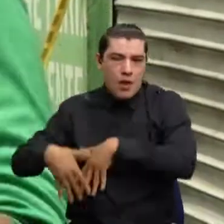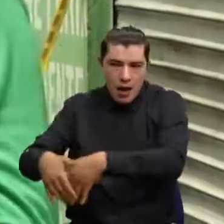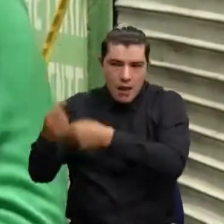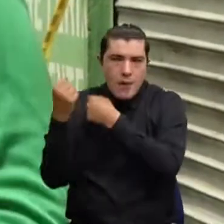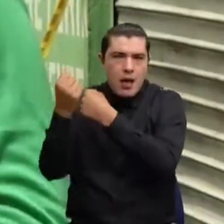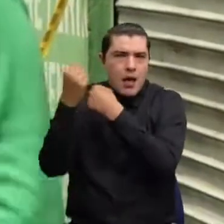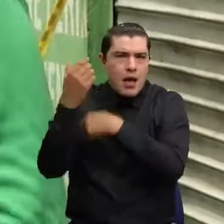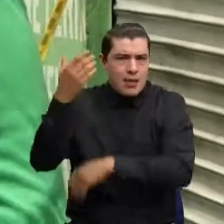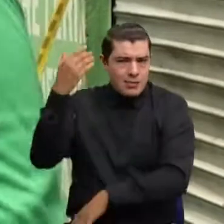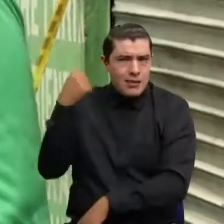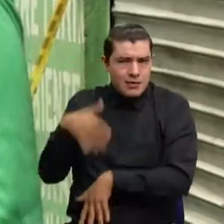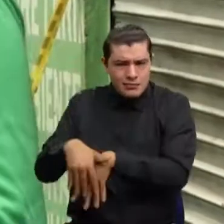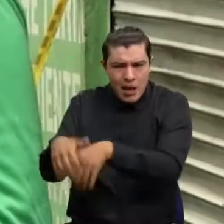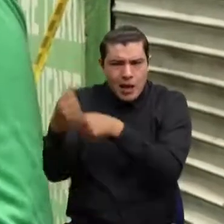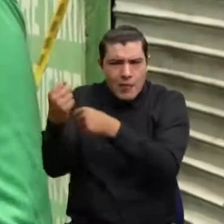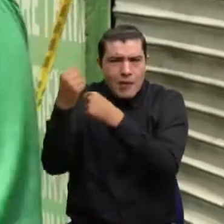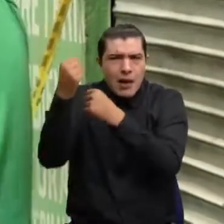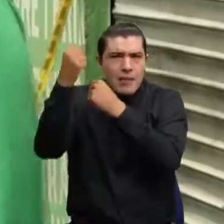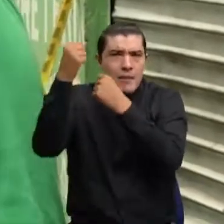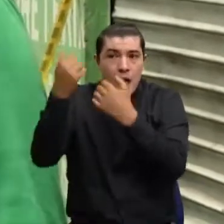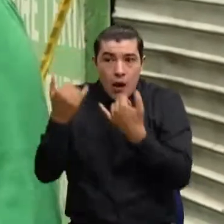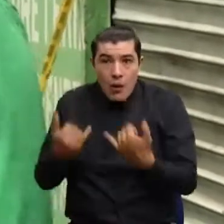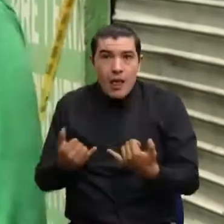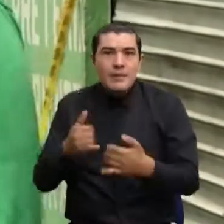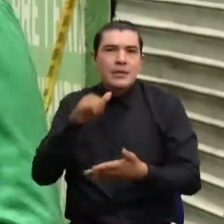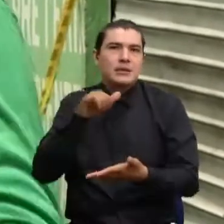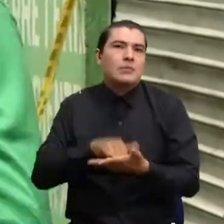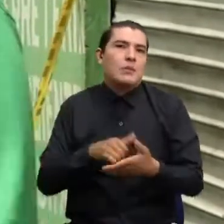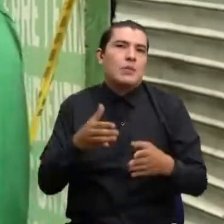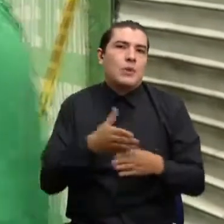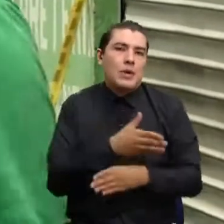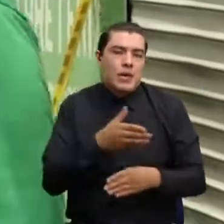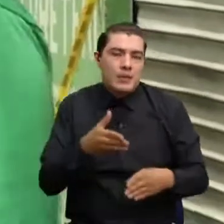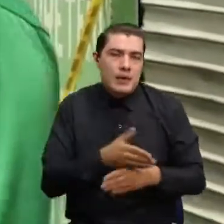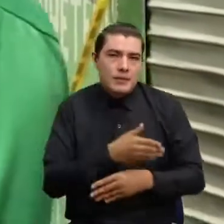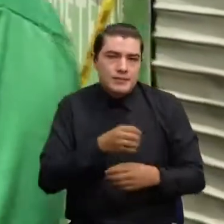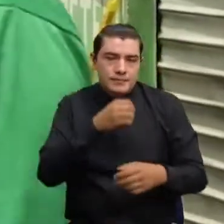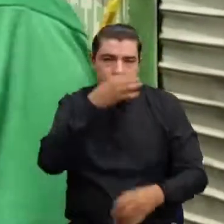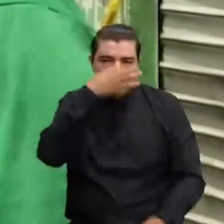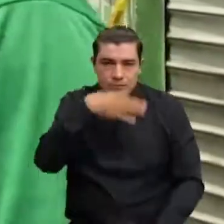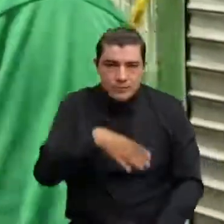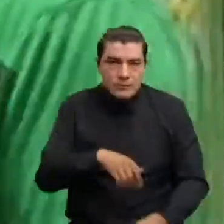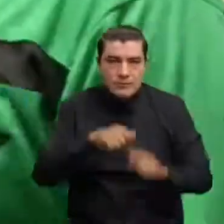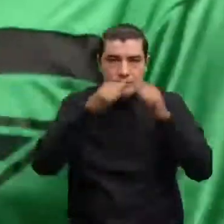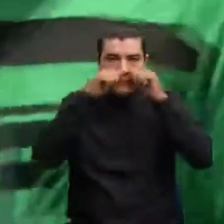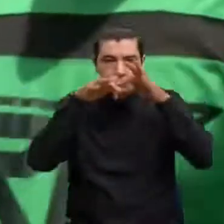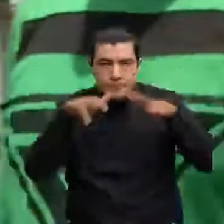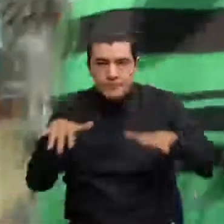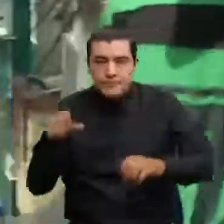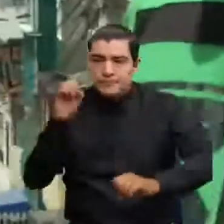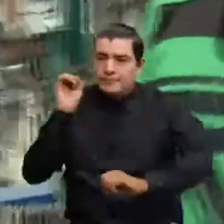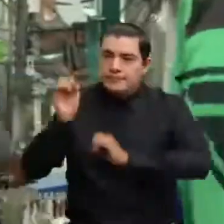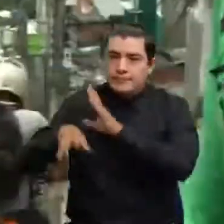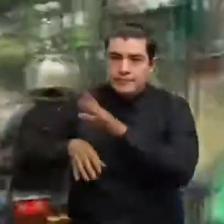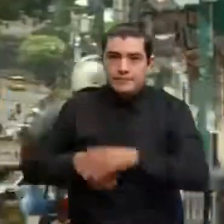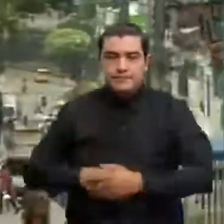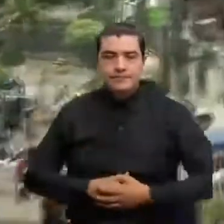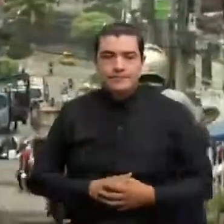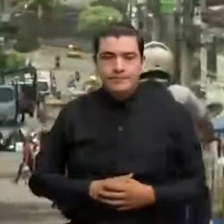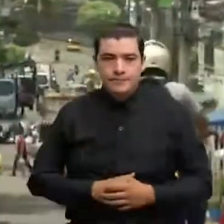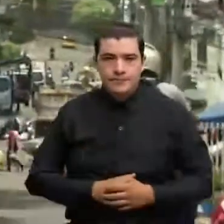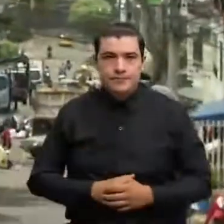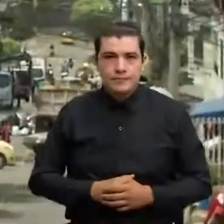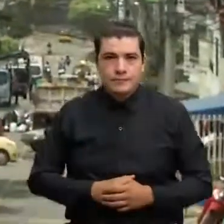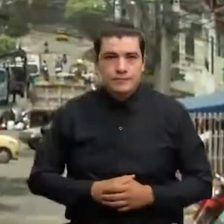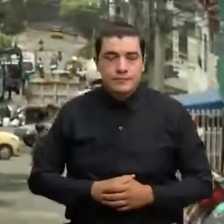problema es la manifestación y por medio y ahora vamos a tener el problema de la basura y la contaminación pues miren si estos ciudadanos no fueron